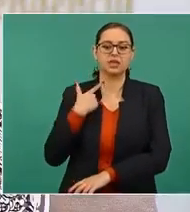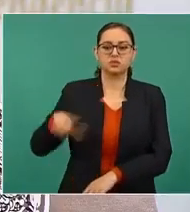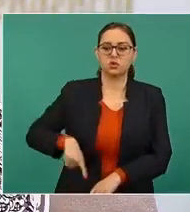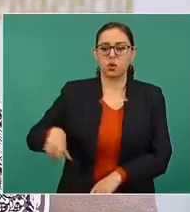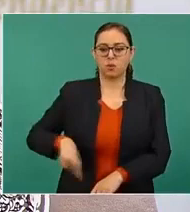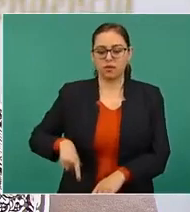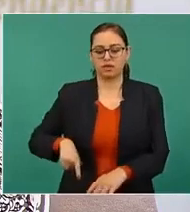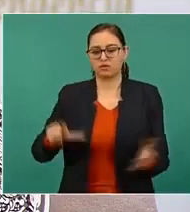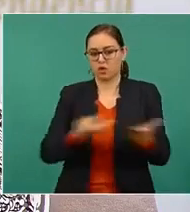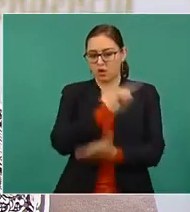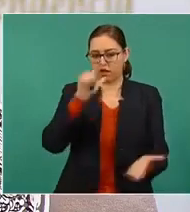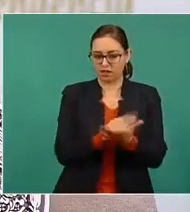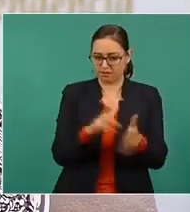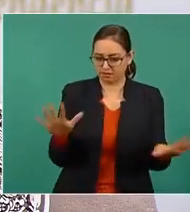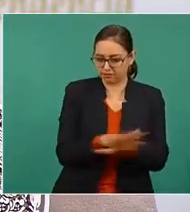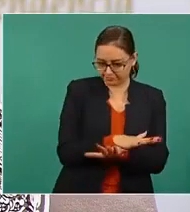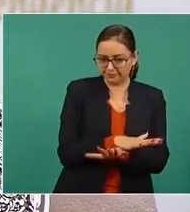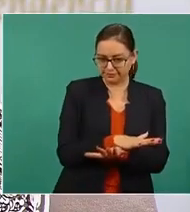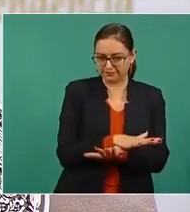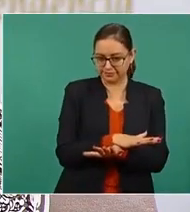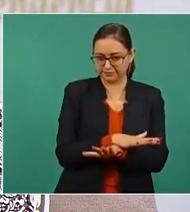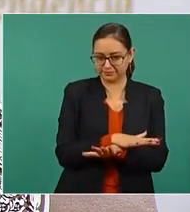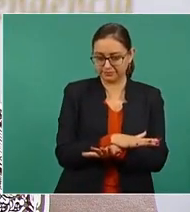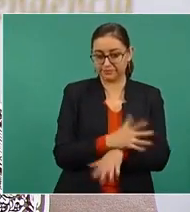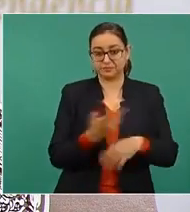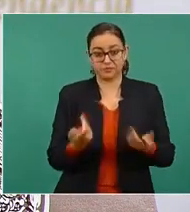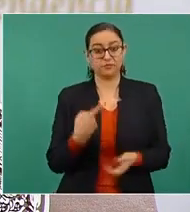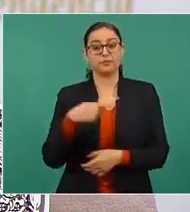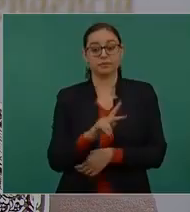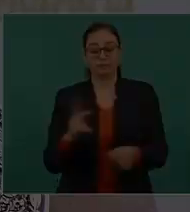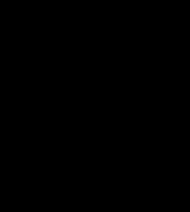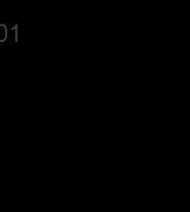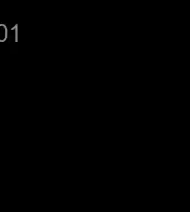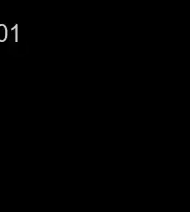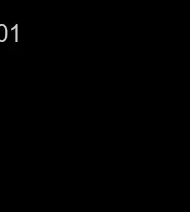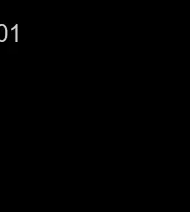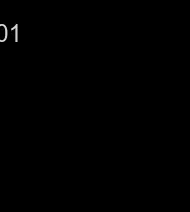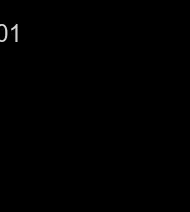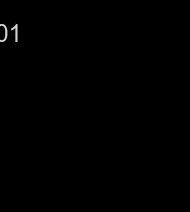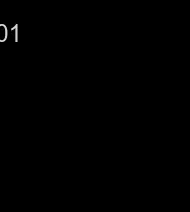Como no les dio tiempo de consumar